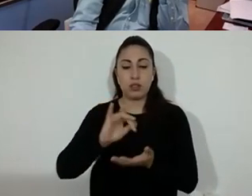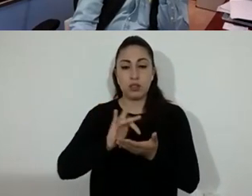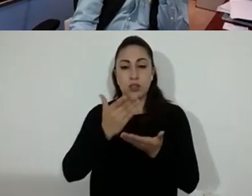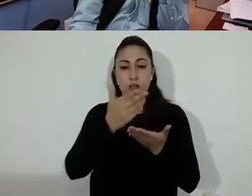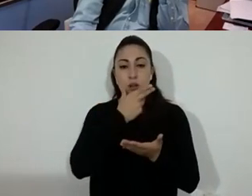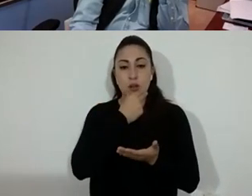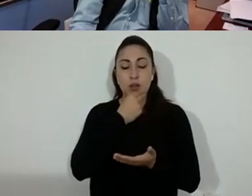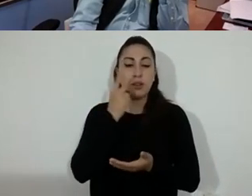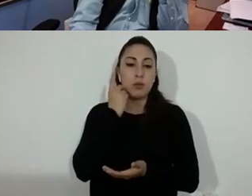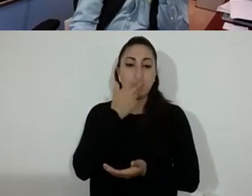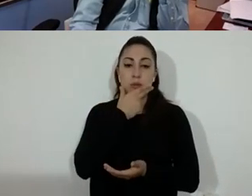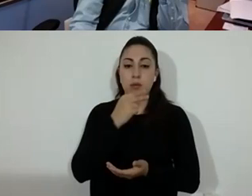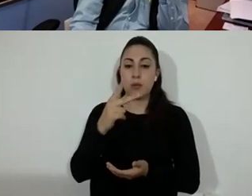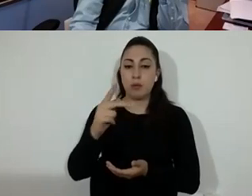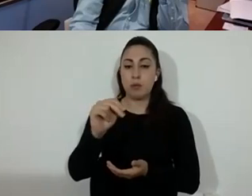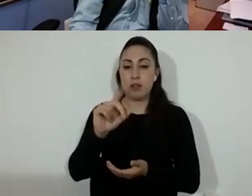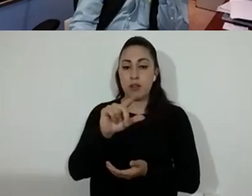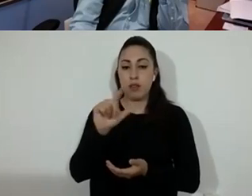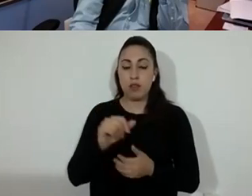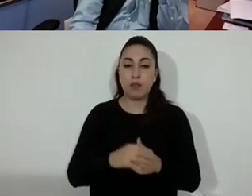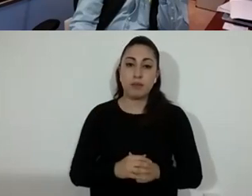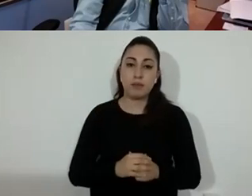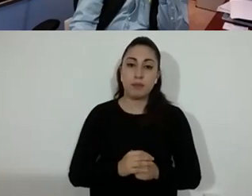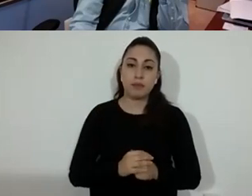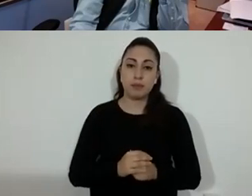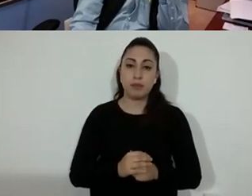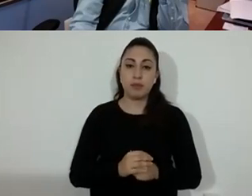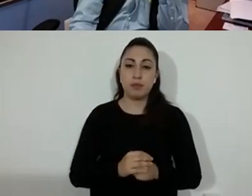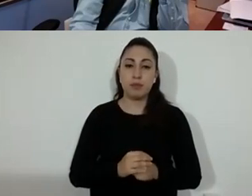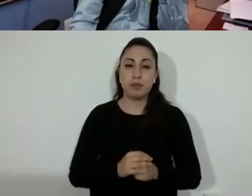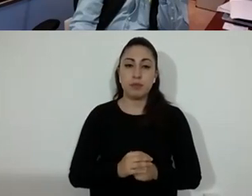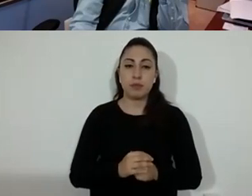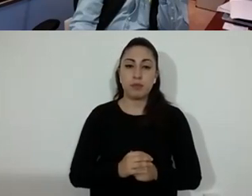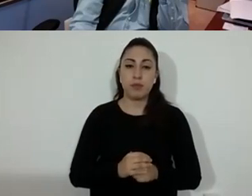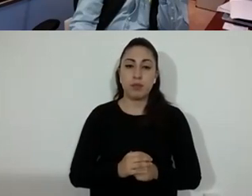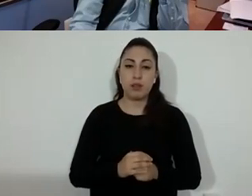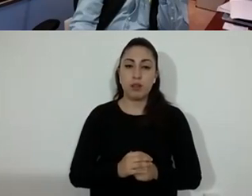Padilla. Muy bien, diputada. Muy bien.